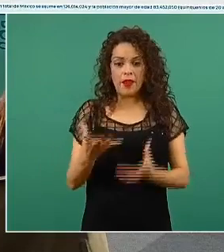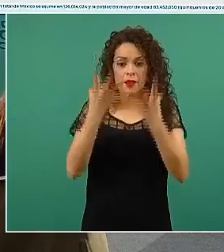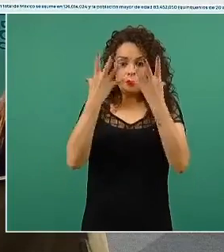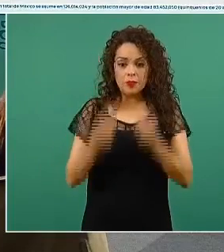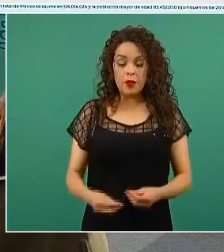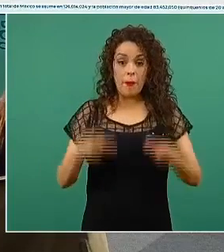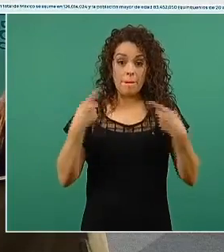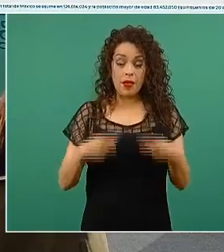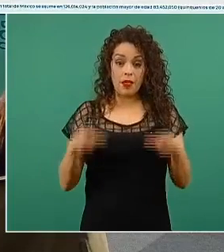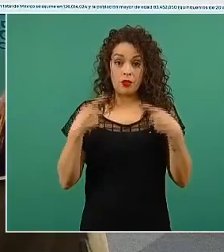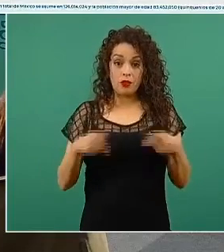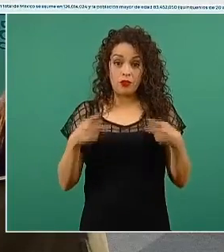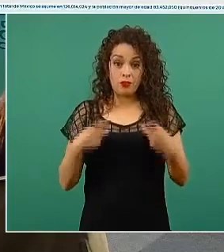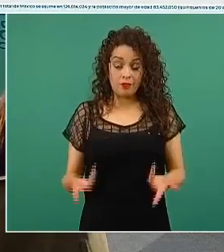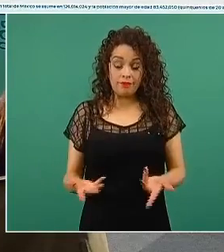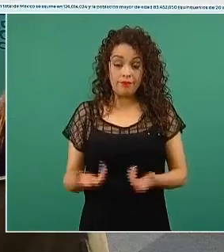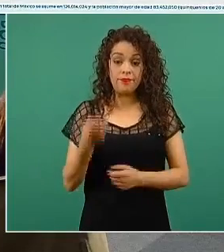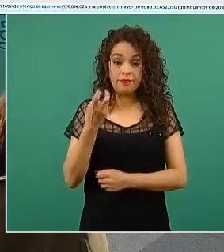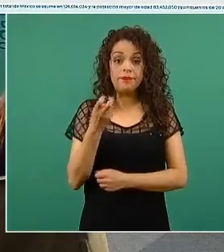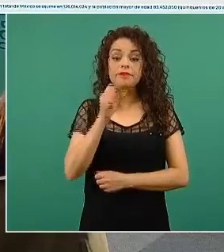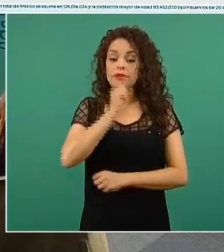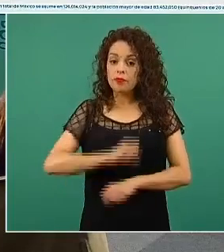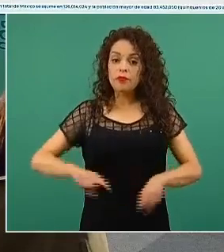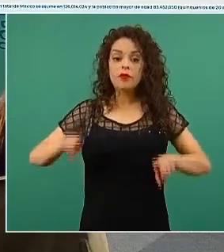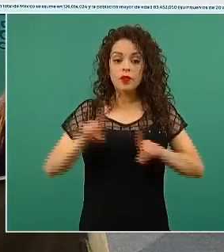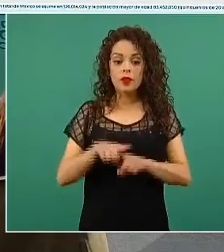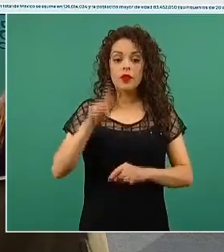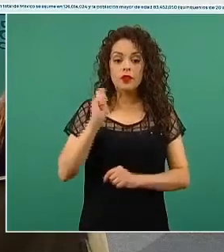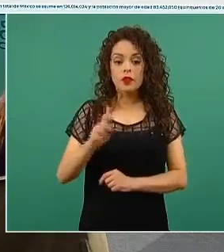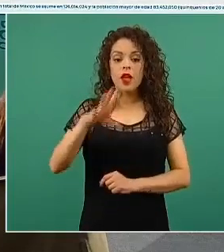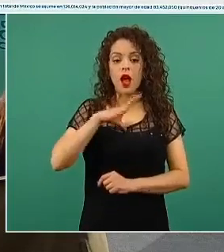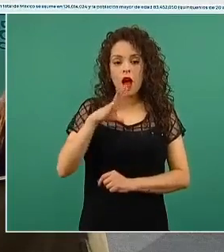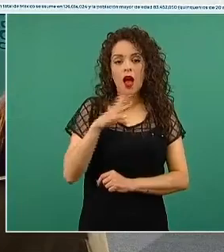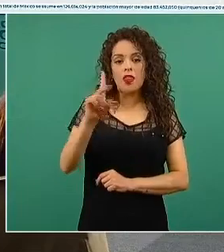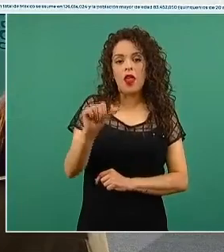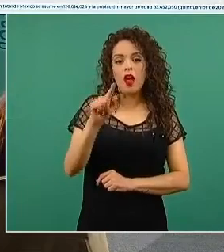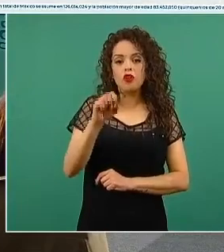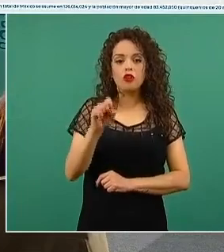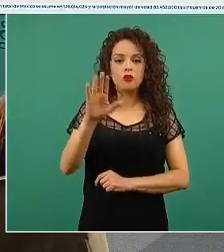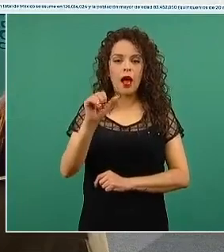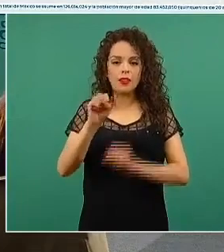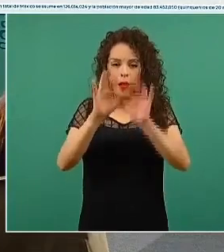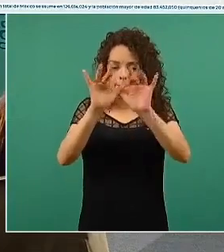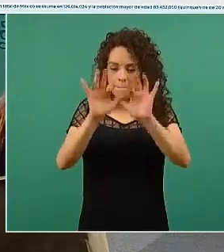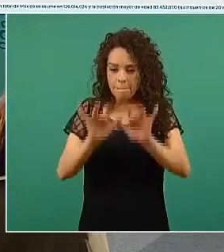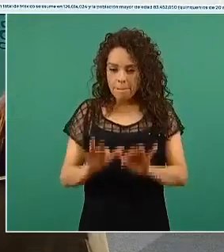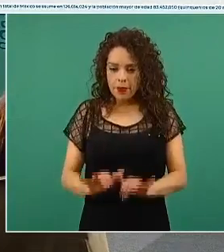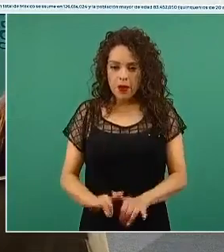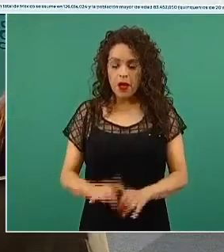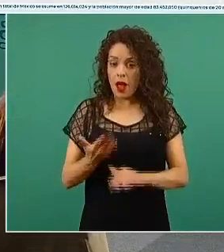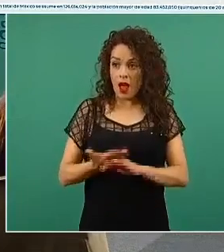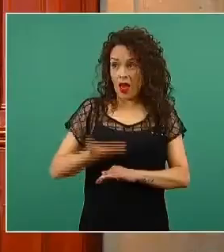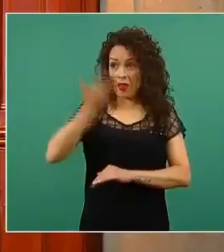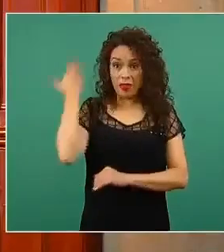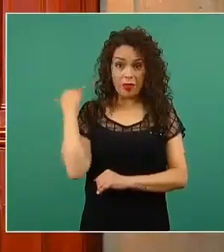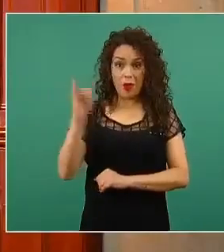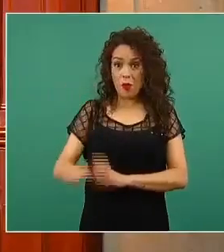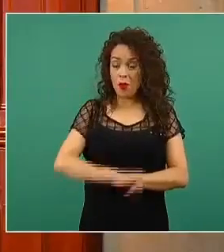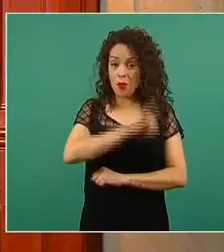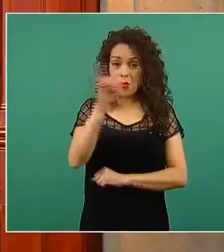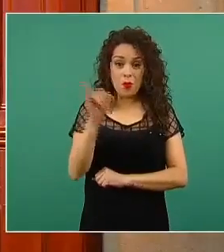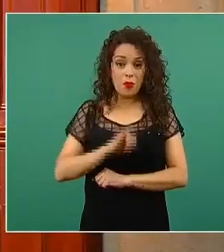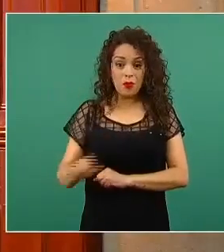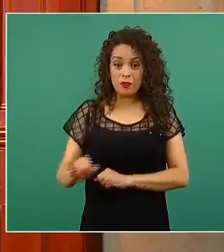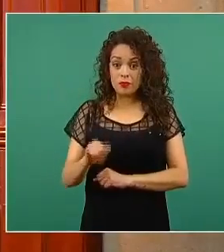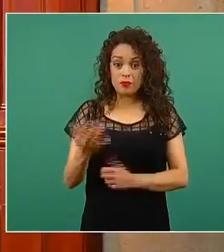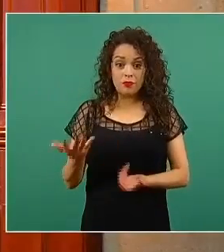de personas. Y esto obviamente ha llevado también a generar bases de datos de tamaños que nunca antes en la historia de México se